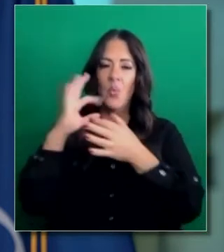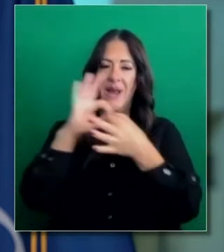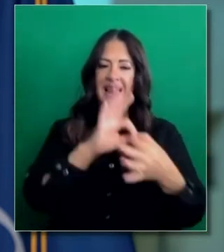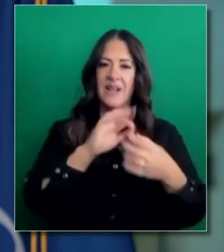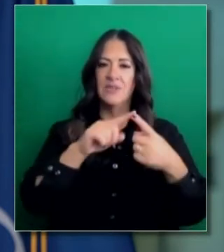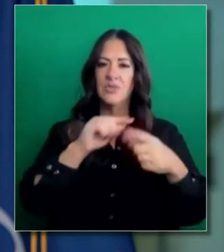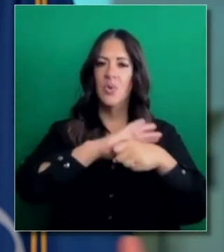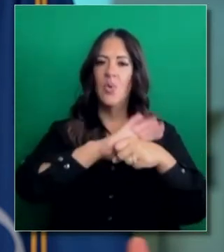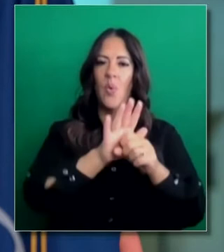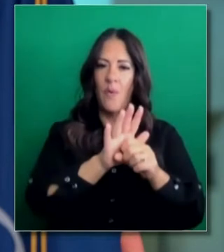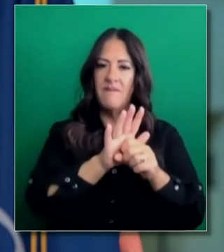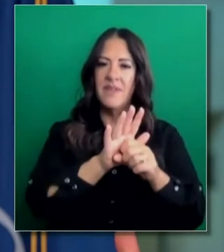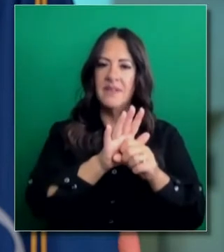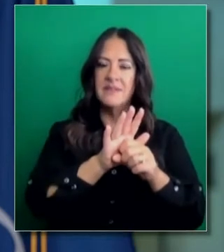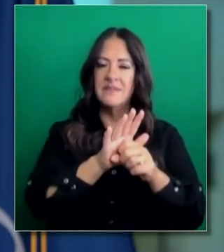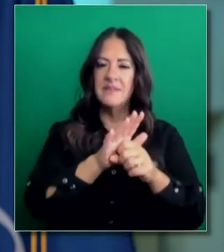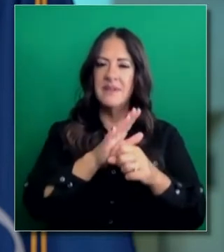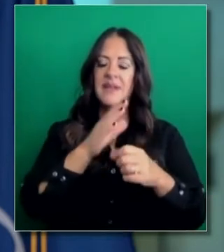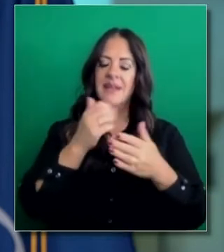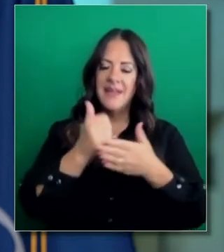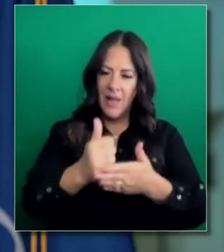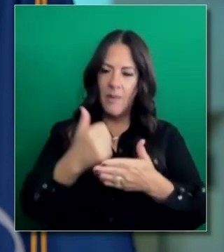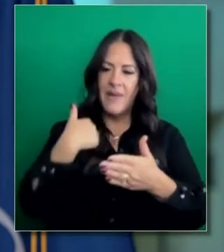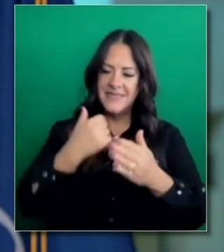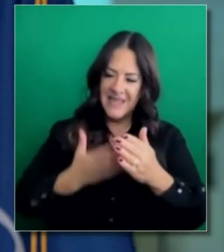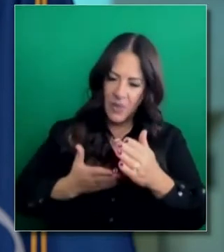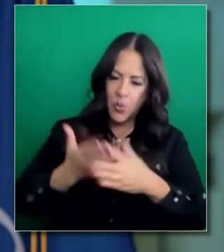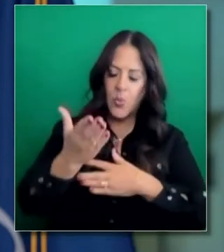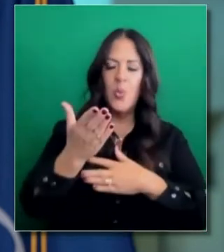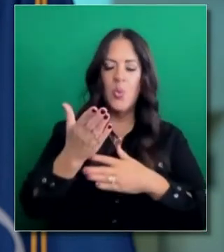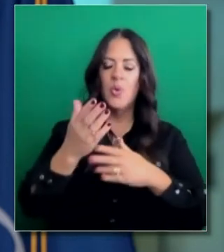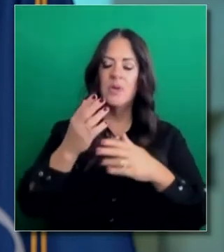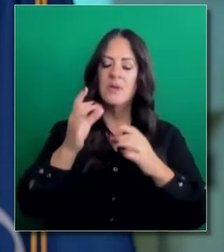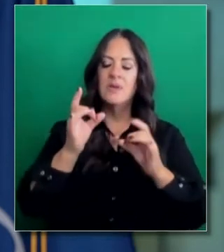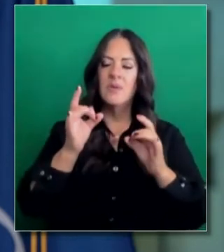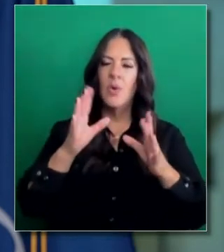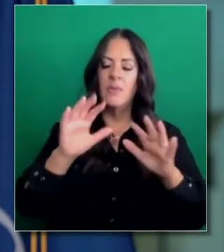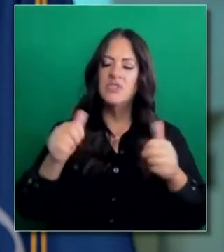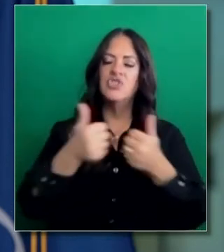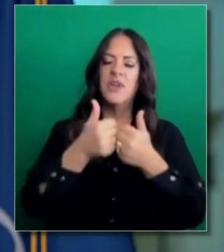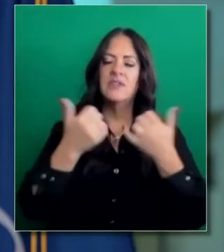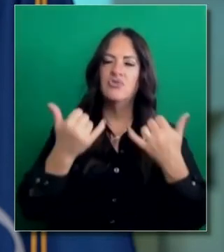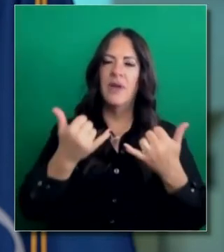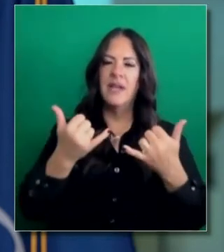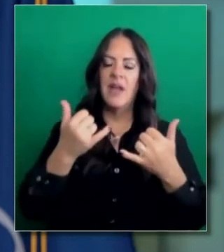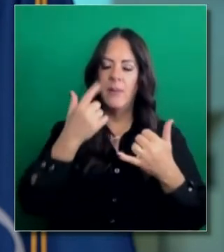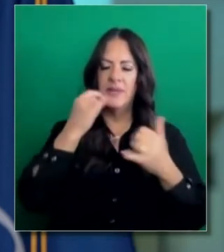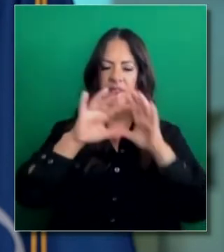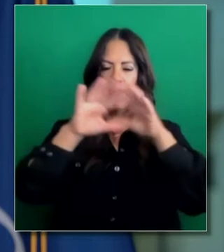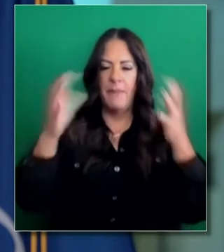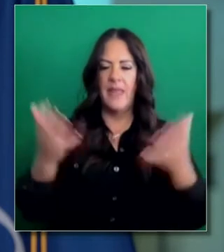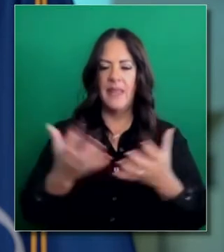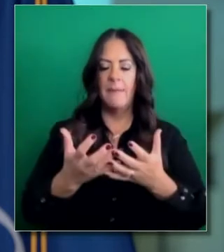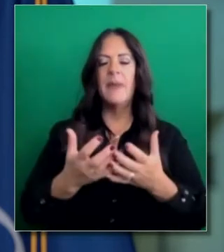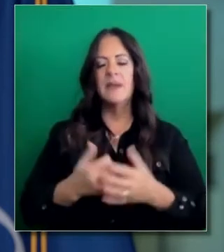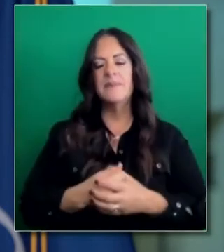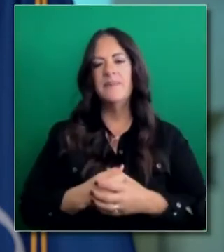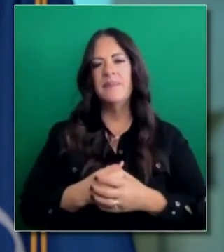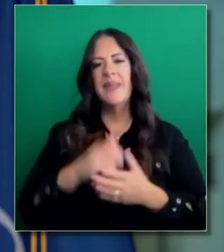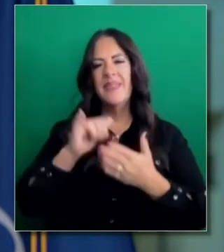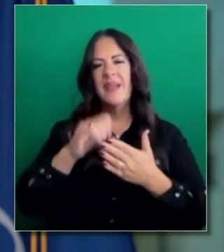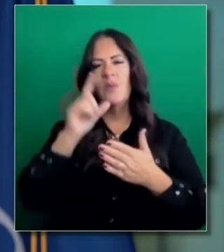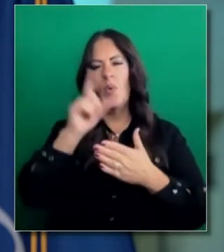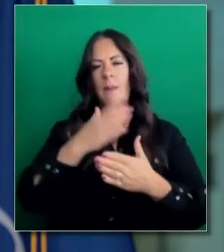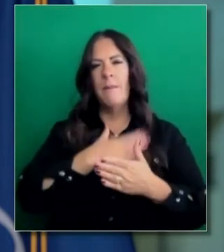relacionados con que superemos este esta ola tan preocupante de la pandemia ahí está mi